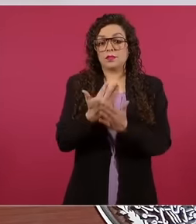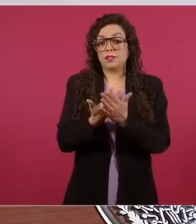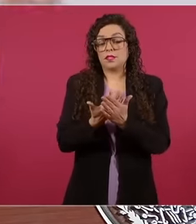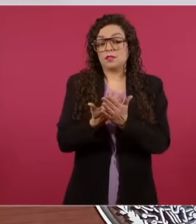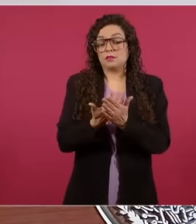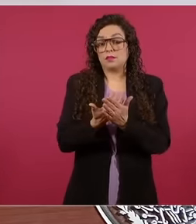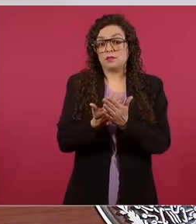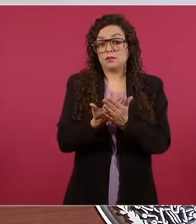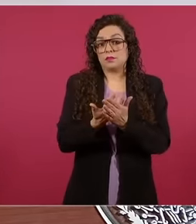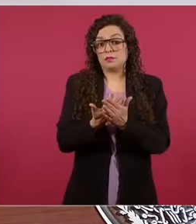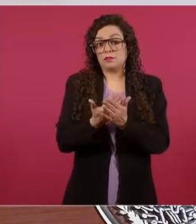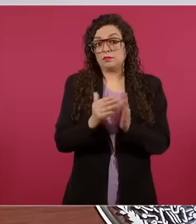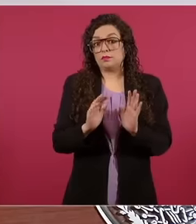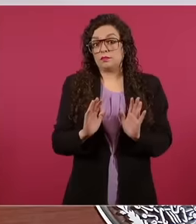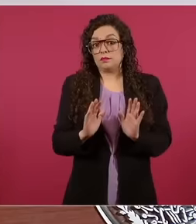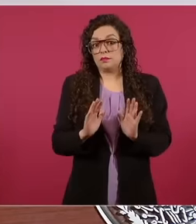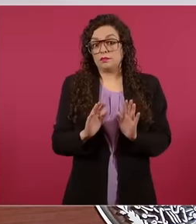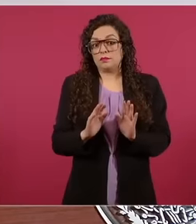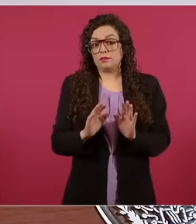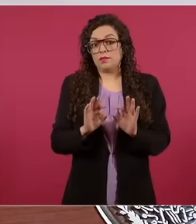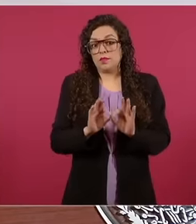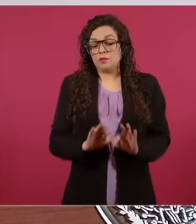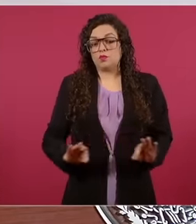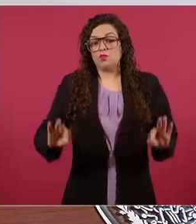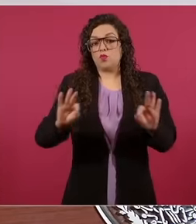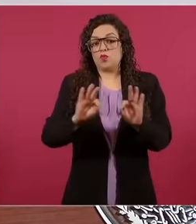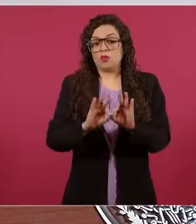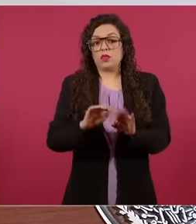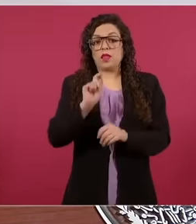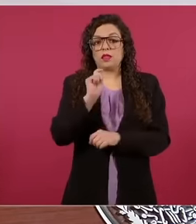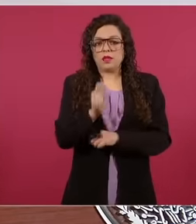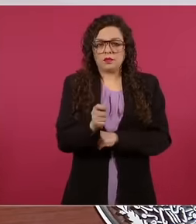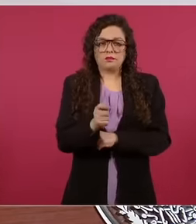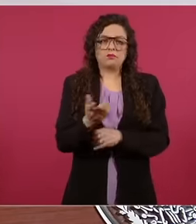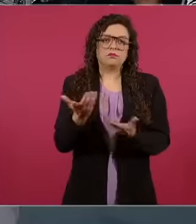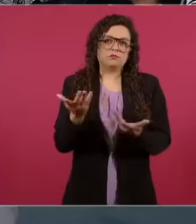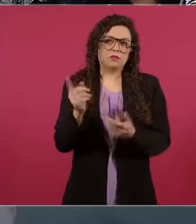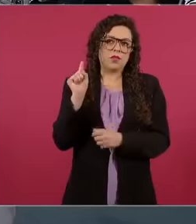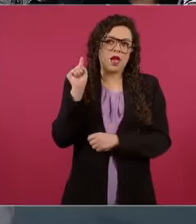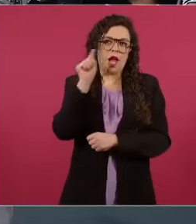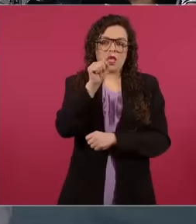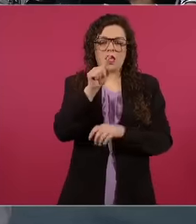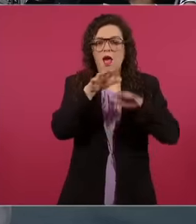los debates, ¿no? La discusión en el pleno,